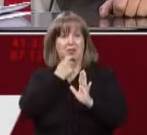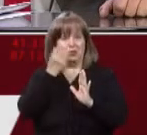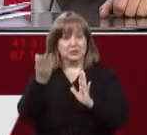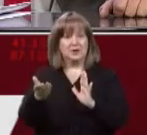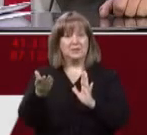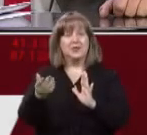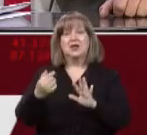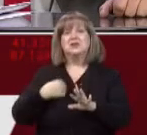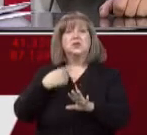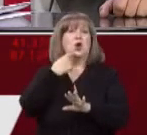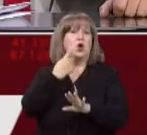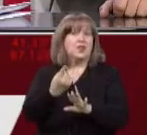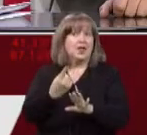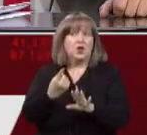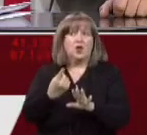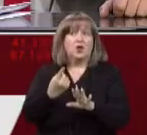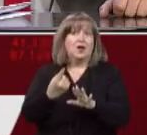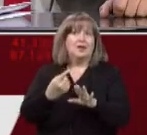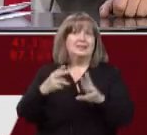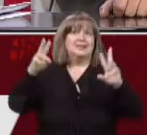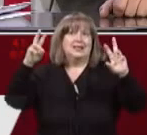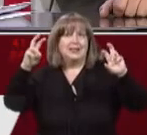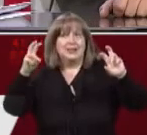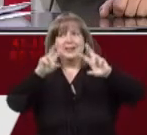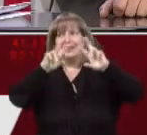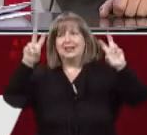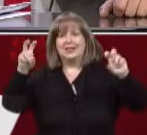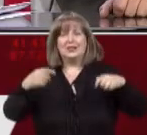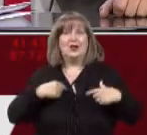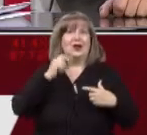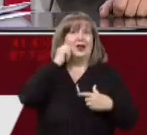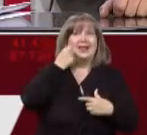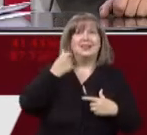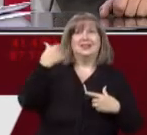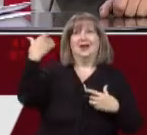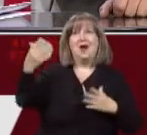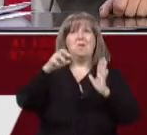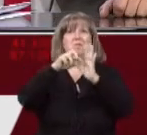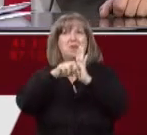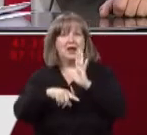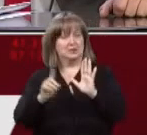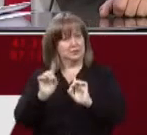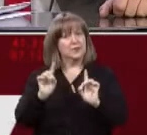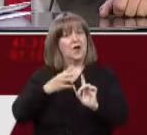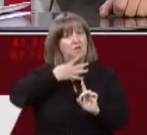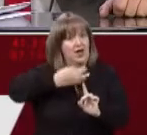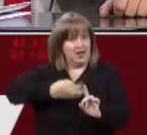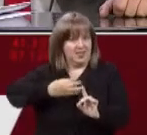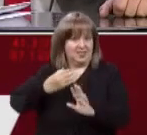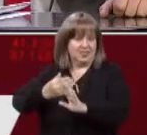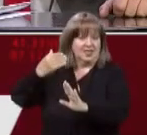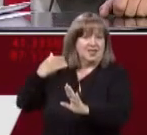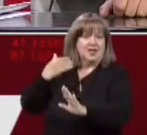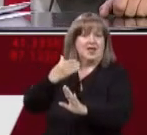Y no lo digo a modo de título de marketing, viste que está bueno decir tenemos un plan, tenemos un plan. No, nosotros en